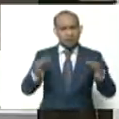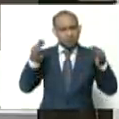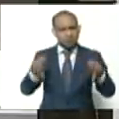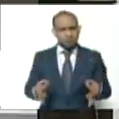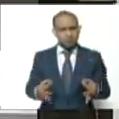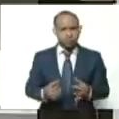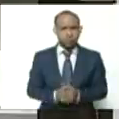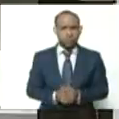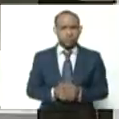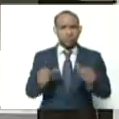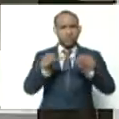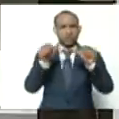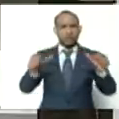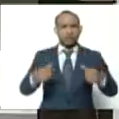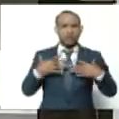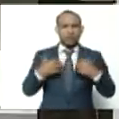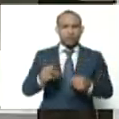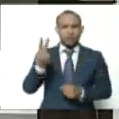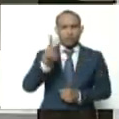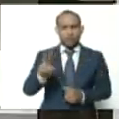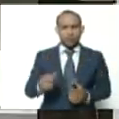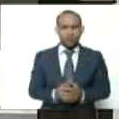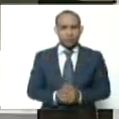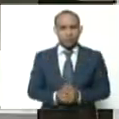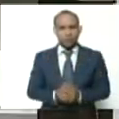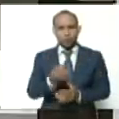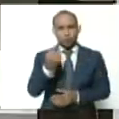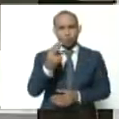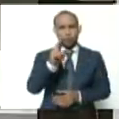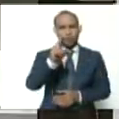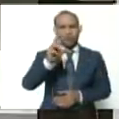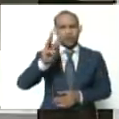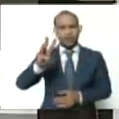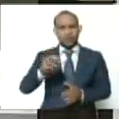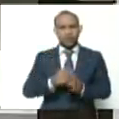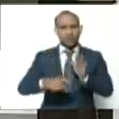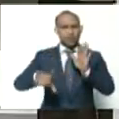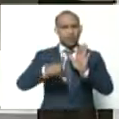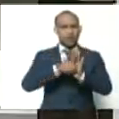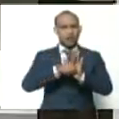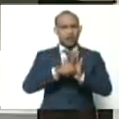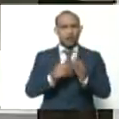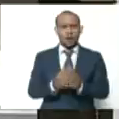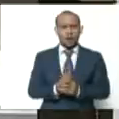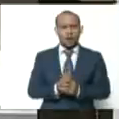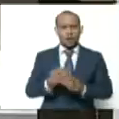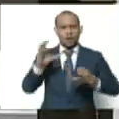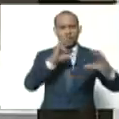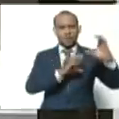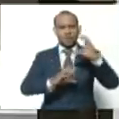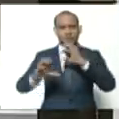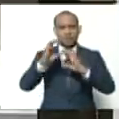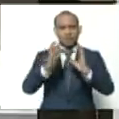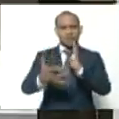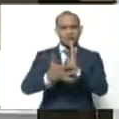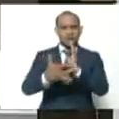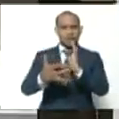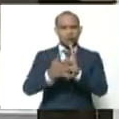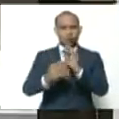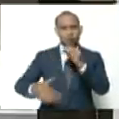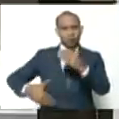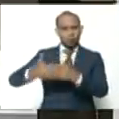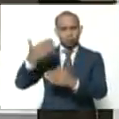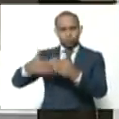calidad del sistema de salud venezolana. Número 23, la ley orgánica de ciencia, tecnología e